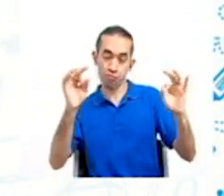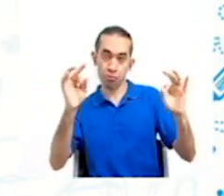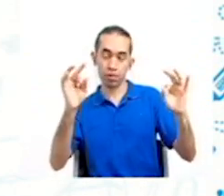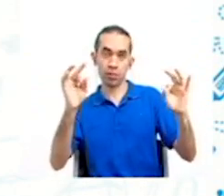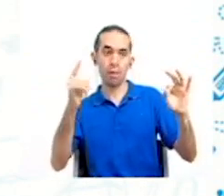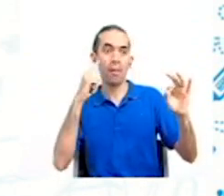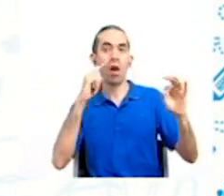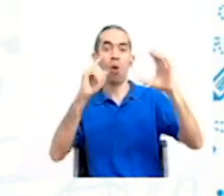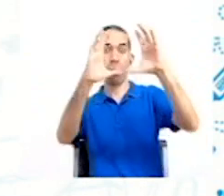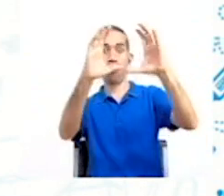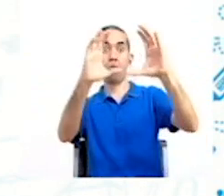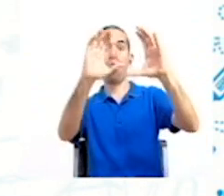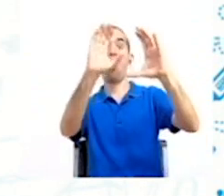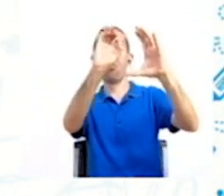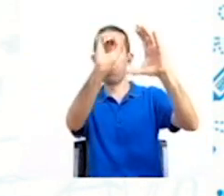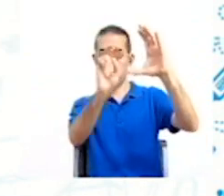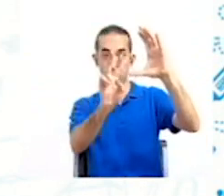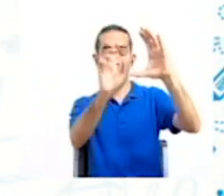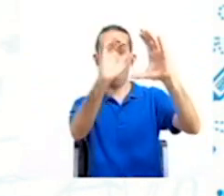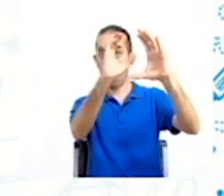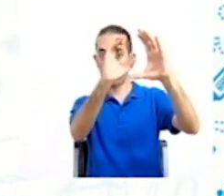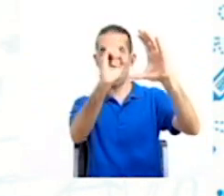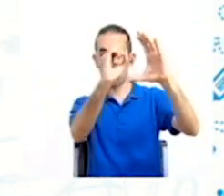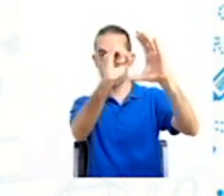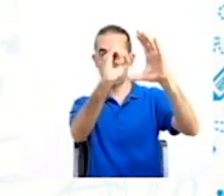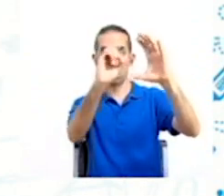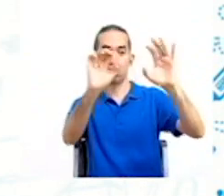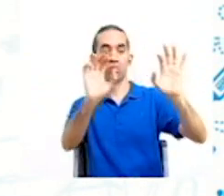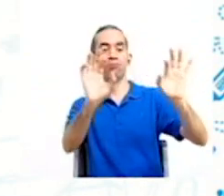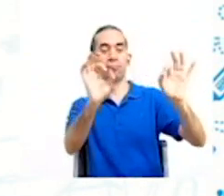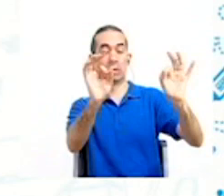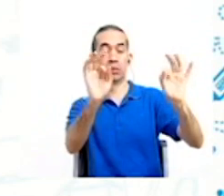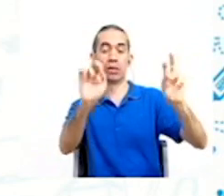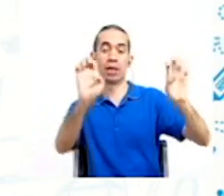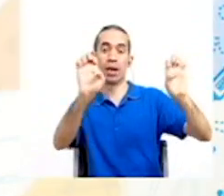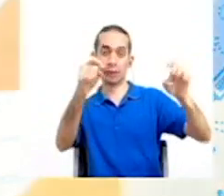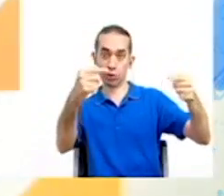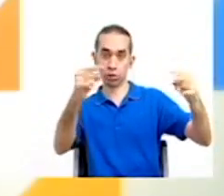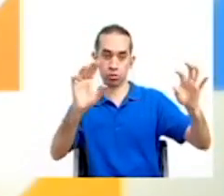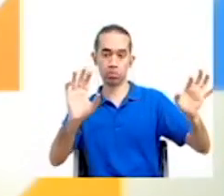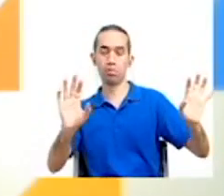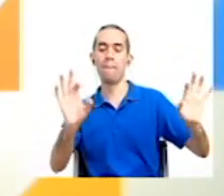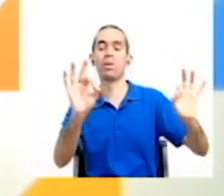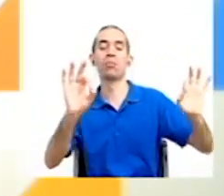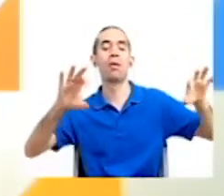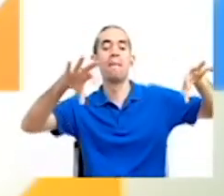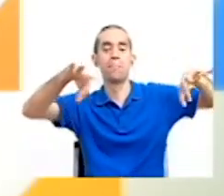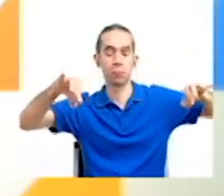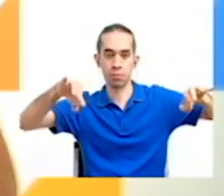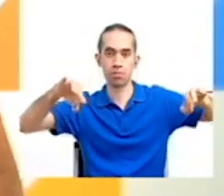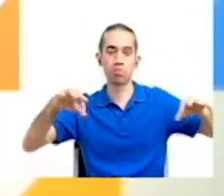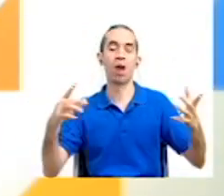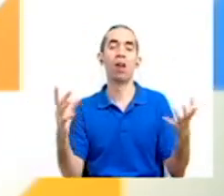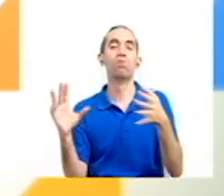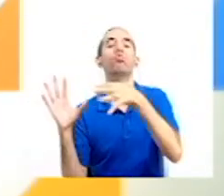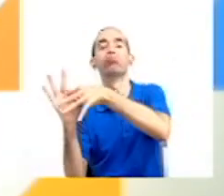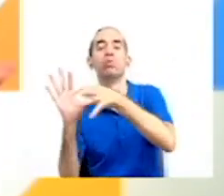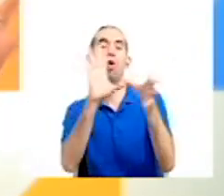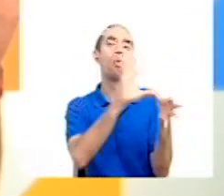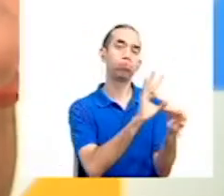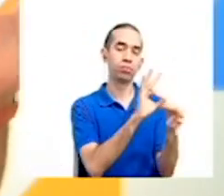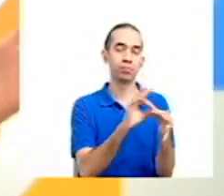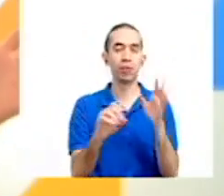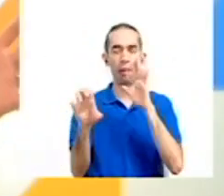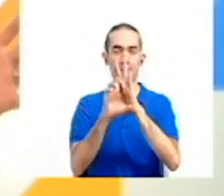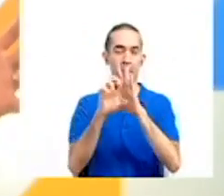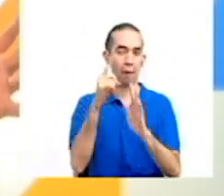electrón del oxígeno, forman un enlace químico. Voy a explicarles eso de la siguiente forma. Si ustedes tienen una